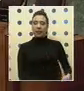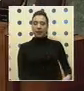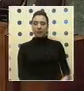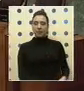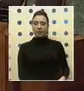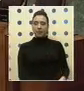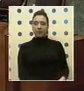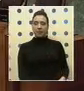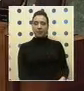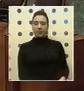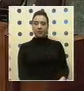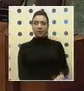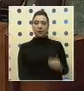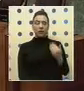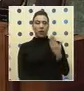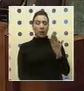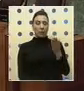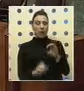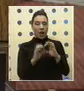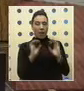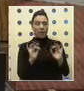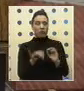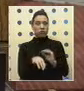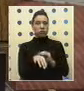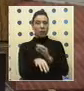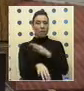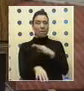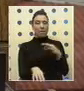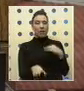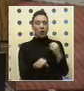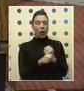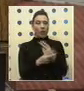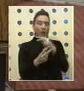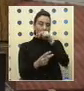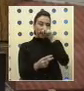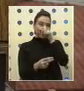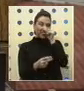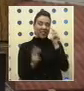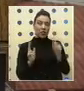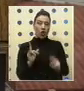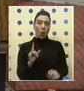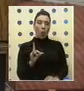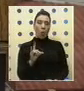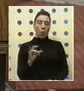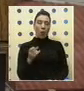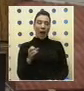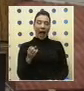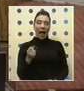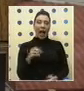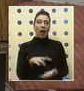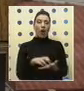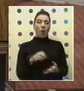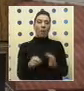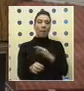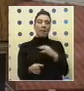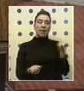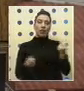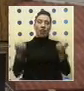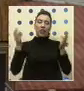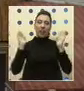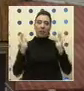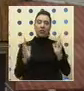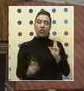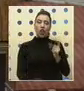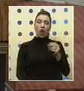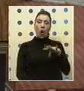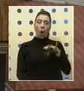Presidente, solicito mediante esta Cámara que se oficie al señor Ministro de Obras Públicas, don Alberto Undurraga, con copia del señor Ministro de Transporte, don Andrés